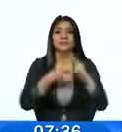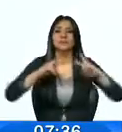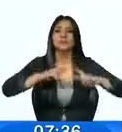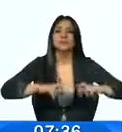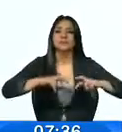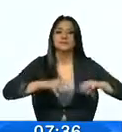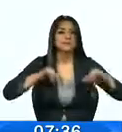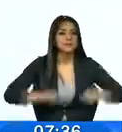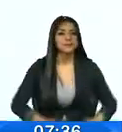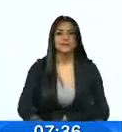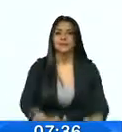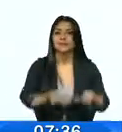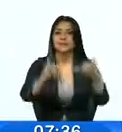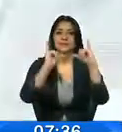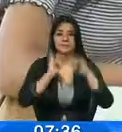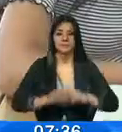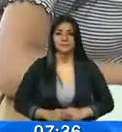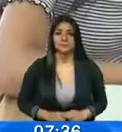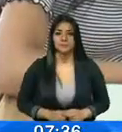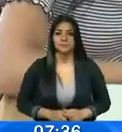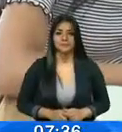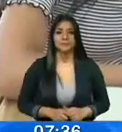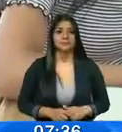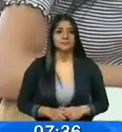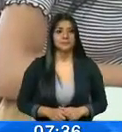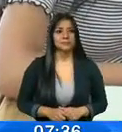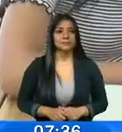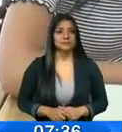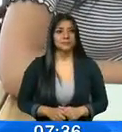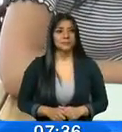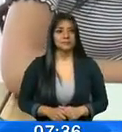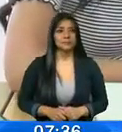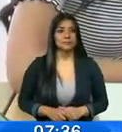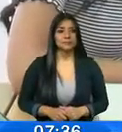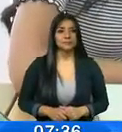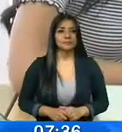investigación y seguir haciendo investigación. Informó Carolina Basante.